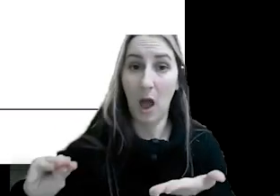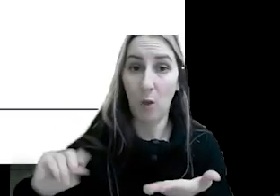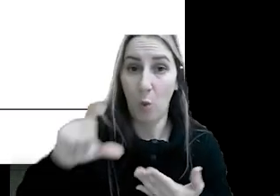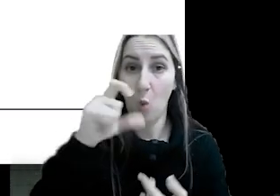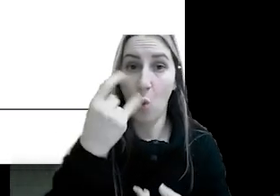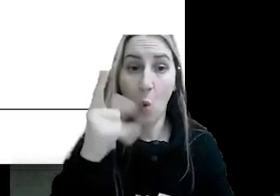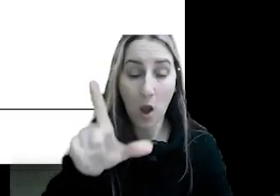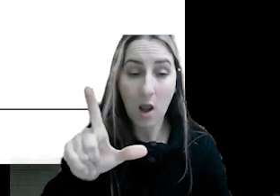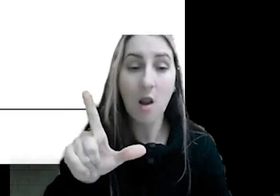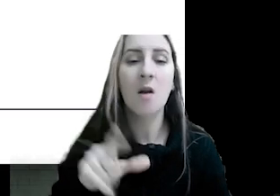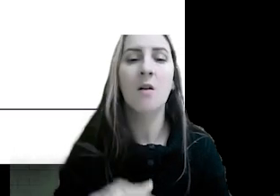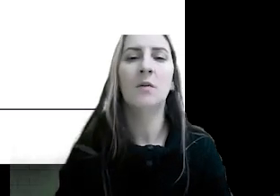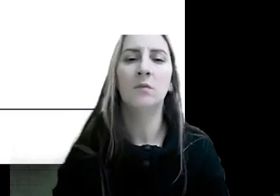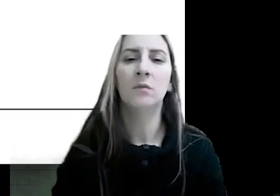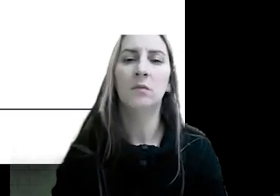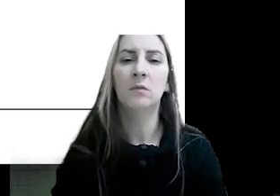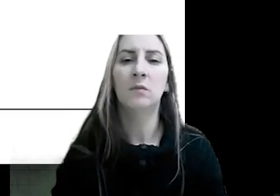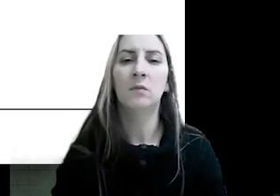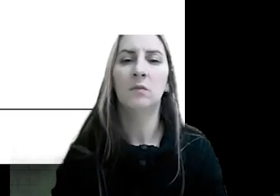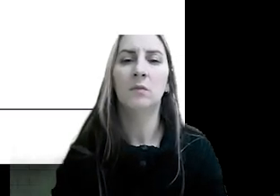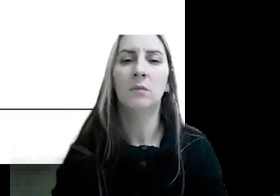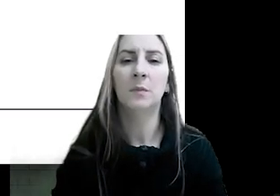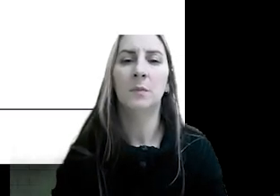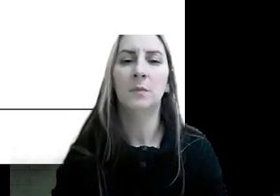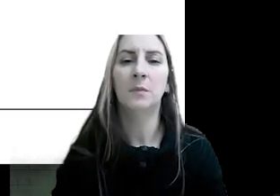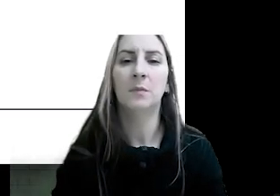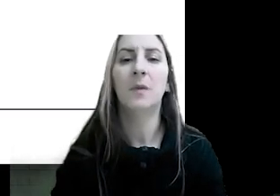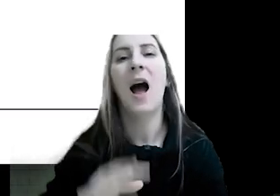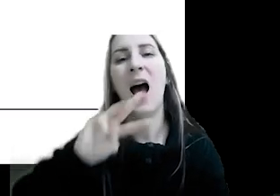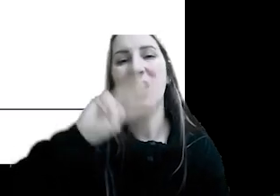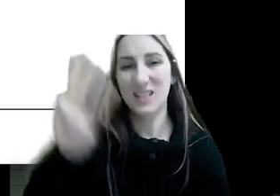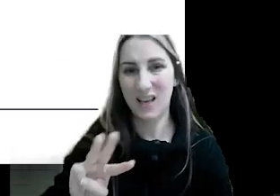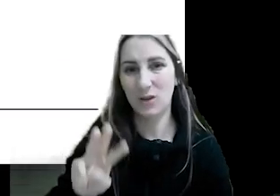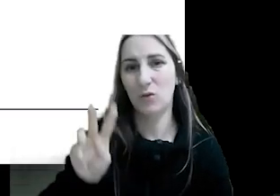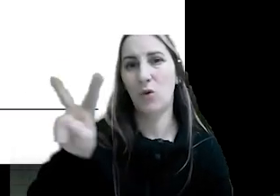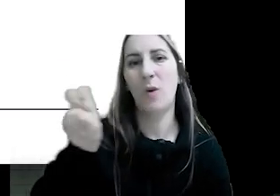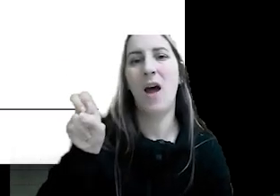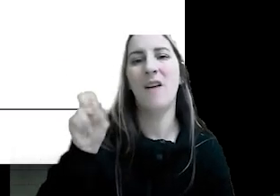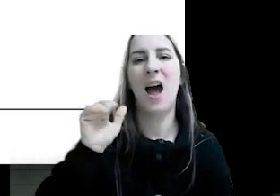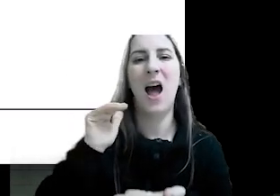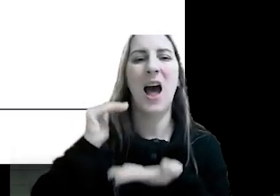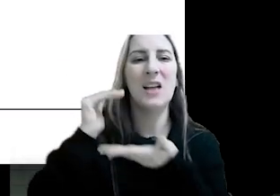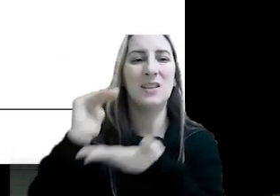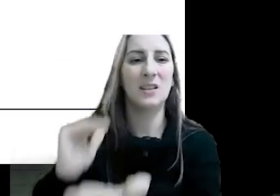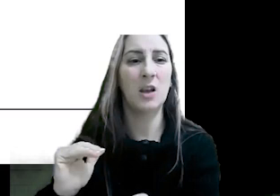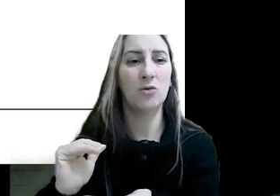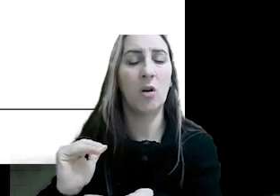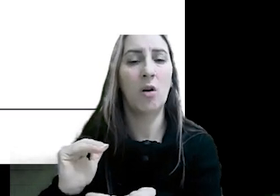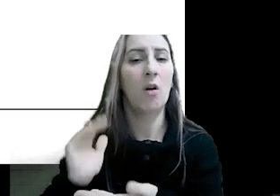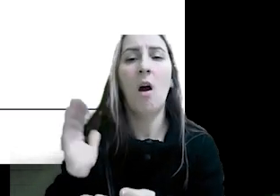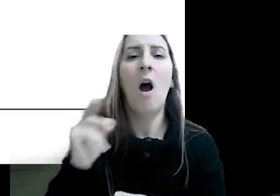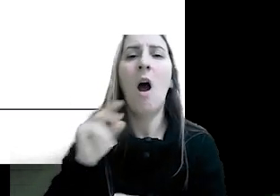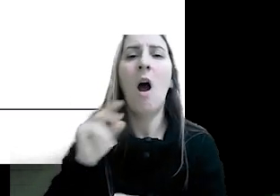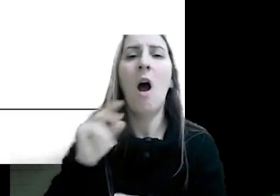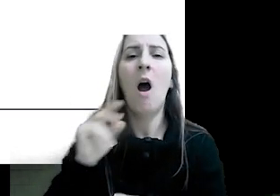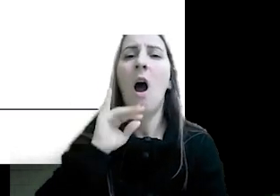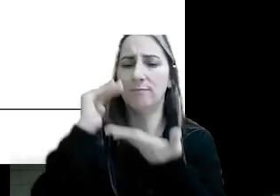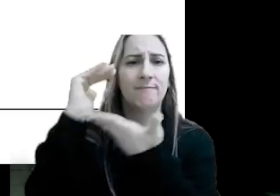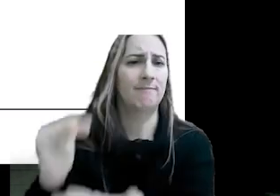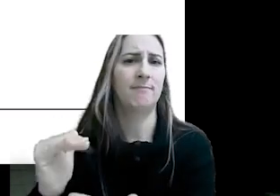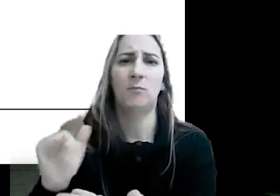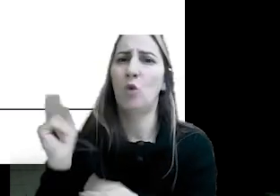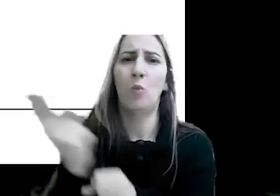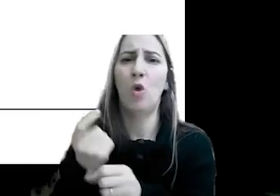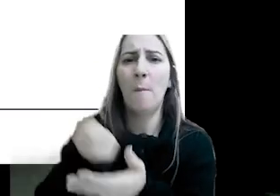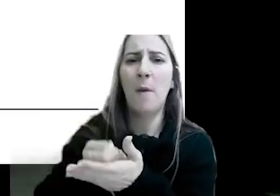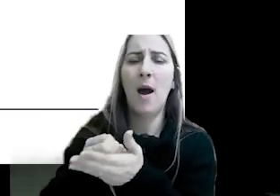tenía una asignación en el ANSES y de repente le dijeron, no te puedo pagar la asignación porque estás trabajando en relación de dependencia. Él dijo, yo